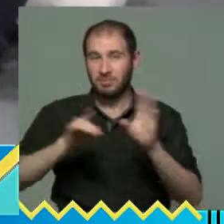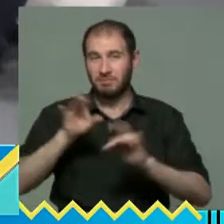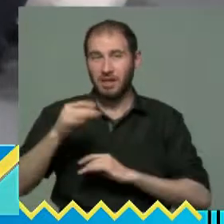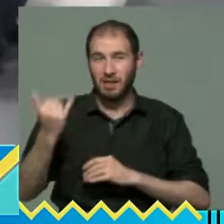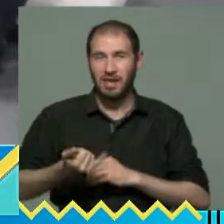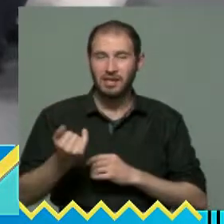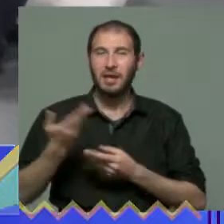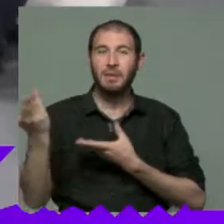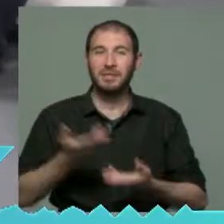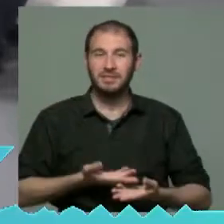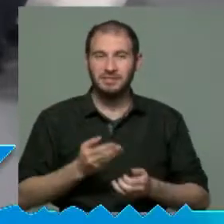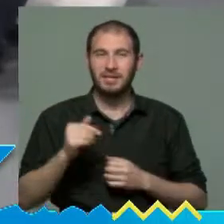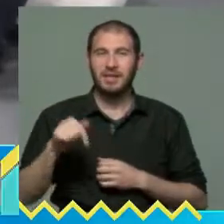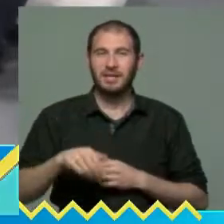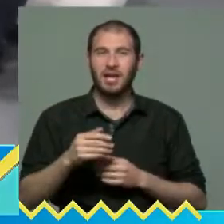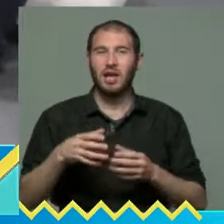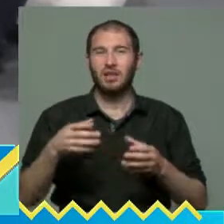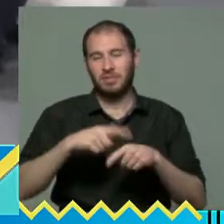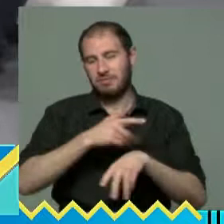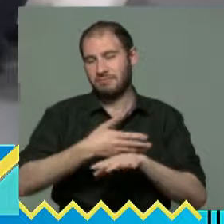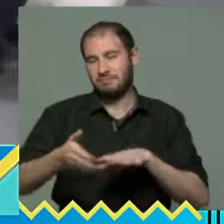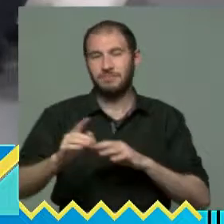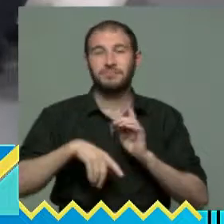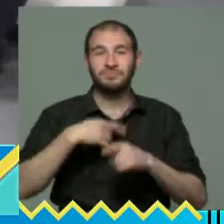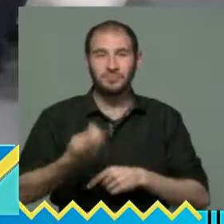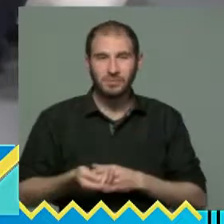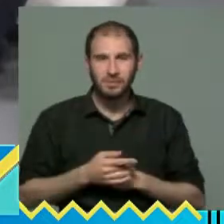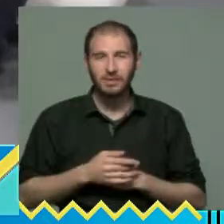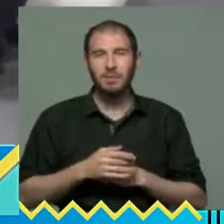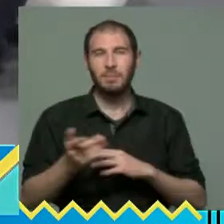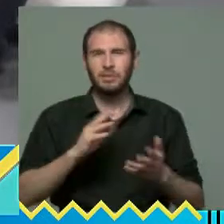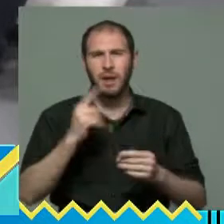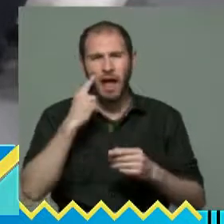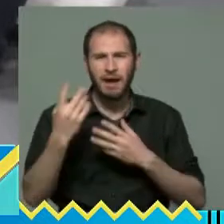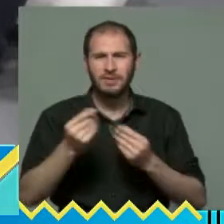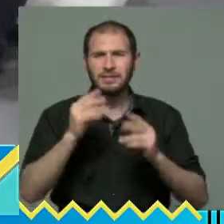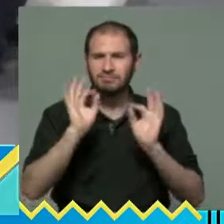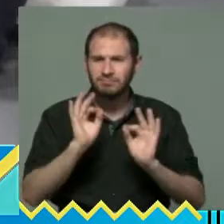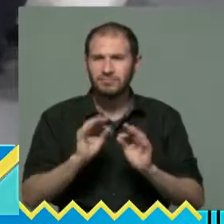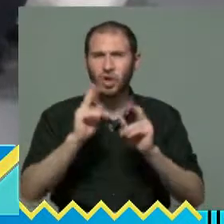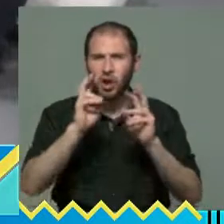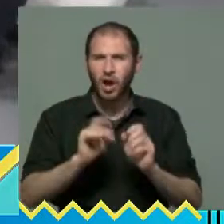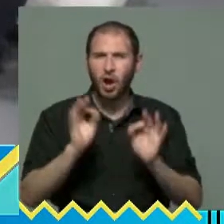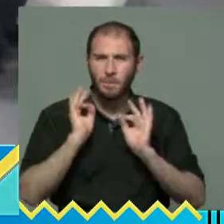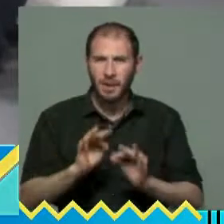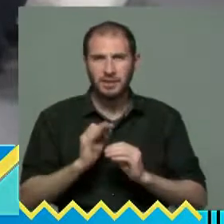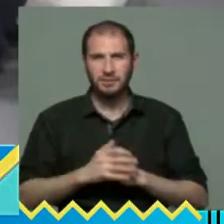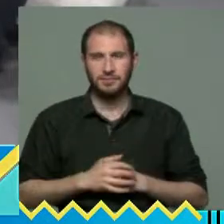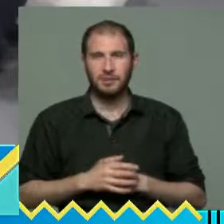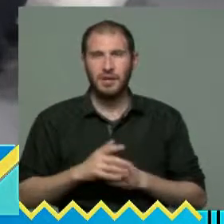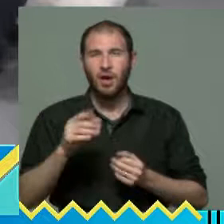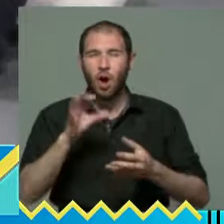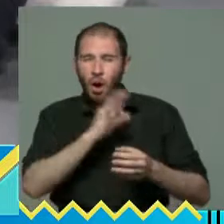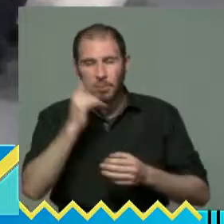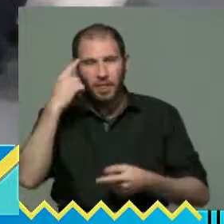invitados y vamos a estar presentándolos con el correr de los minutos y vamos a hacer o intentar hacer un análisis lo más completo que se pueda llegar a hacer desde